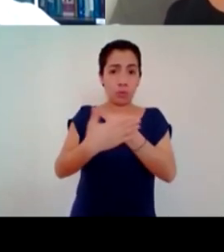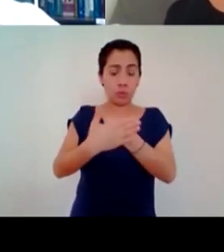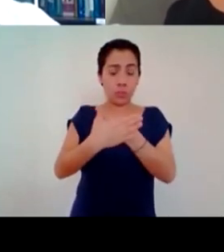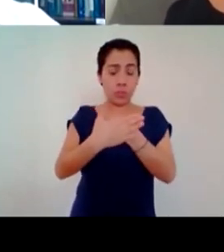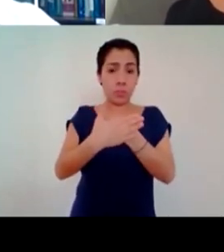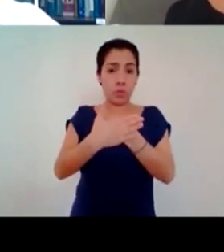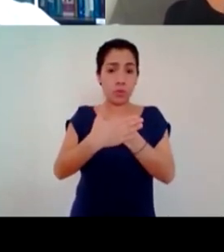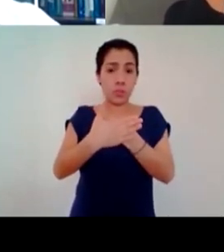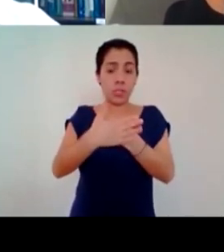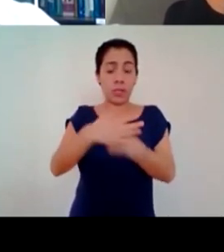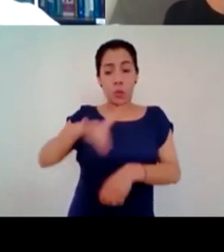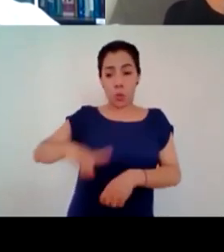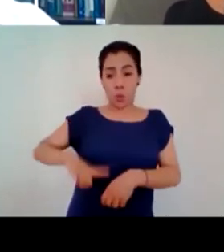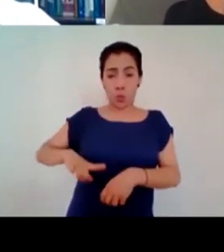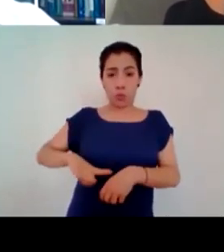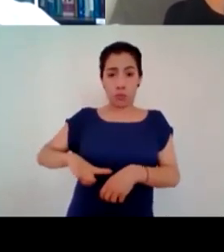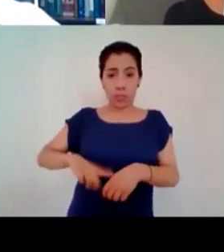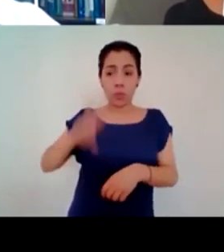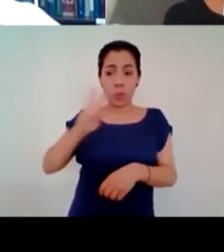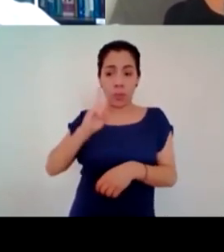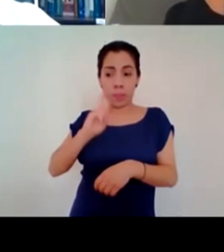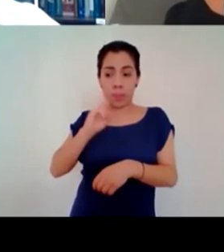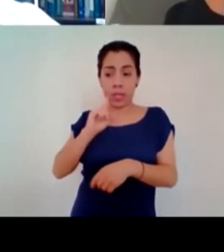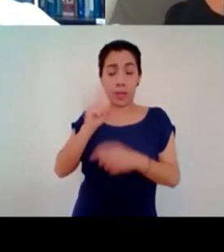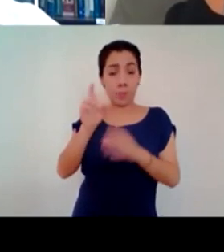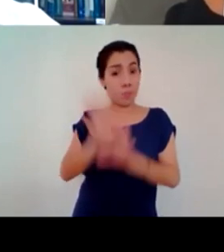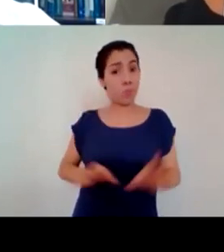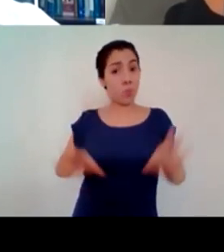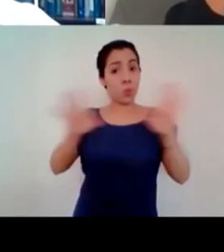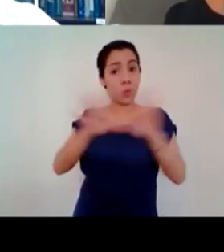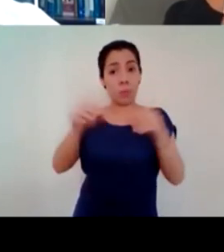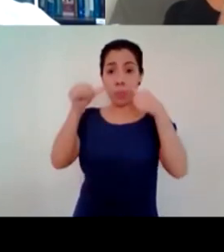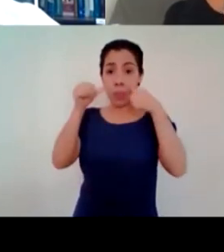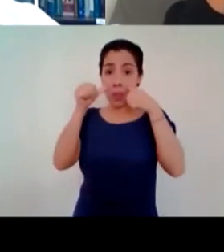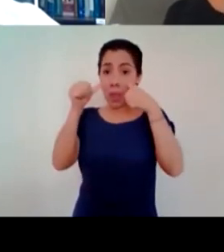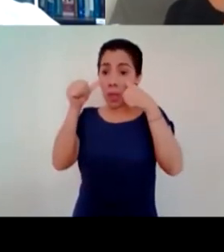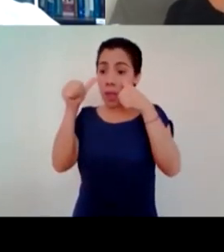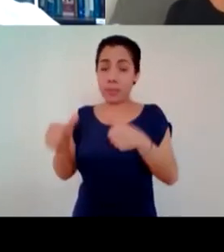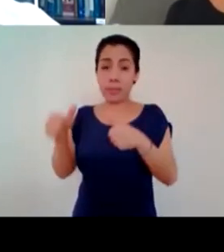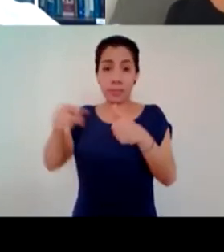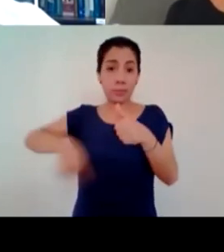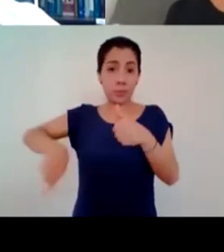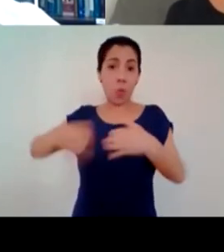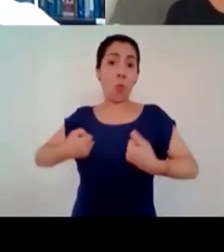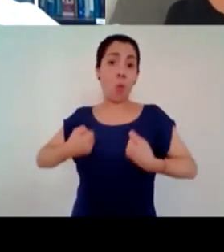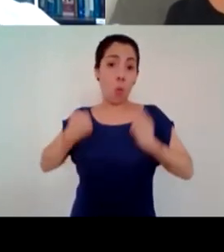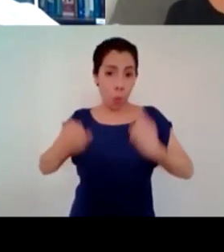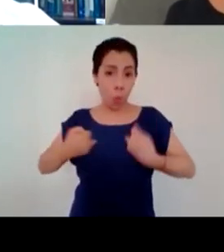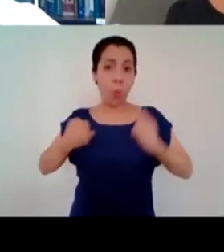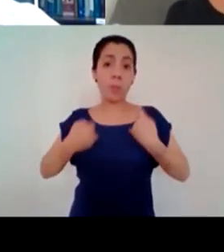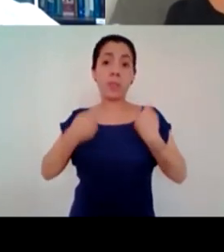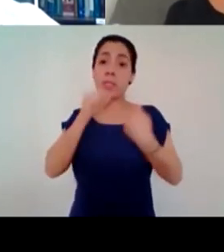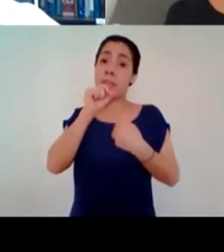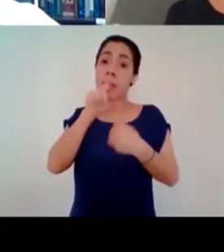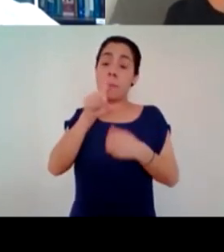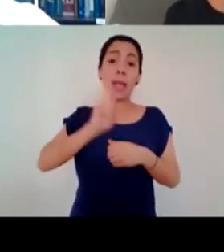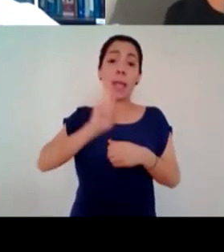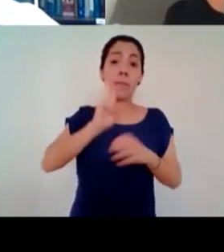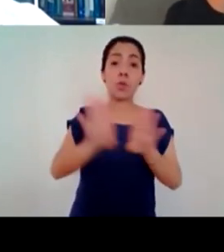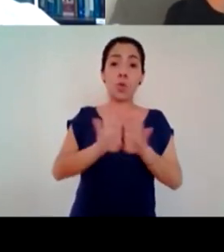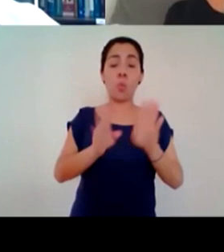grupos delictivos con los menores y la normalización del uso de las drogas y, como también lo hemos hablado mucho con Juan